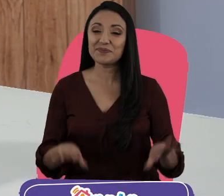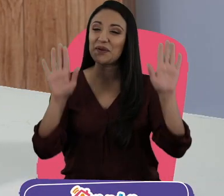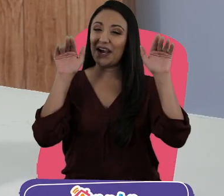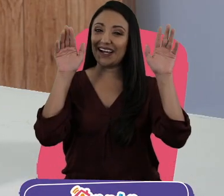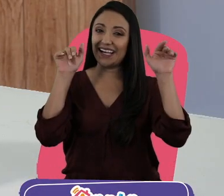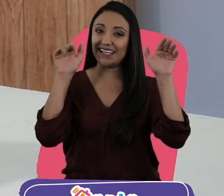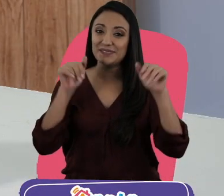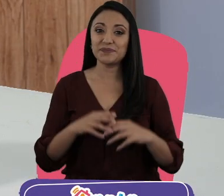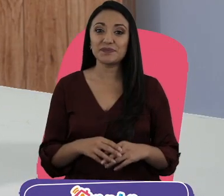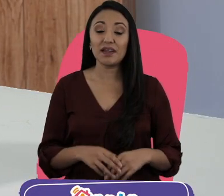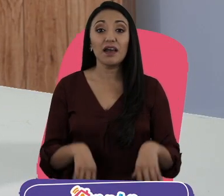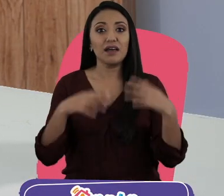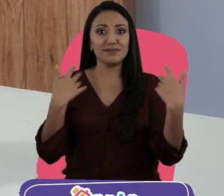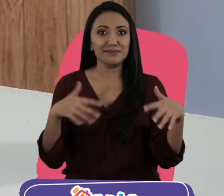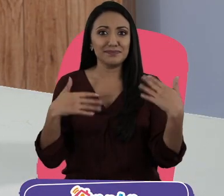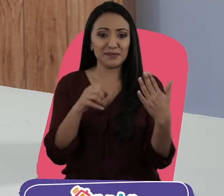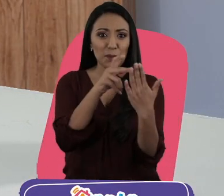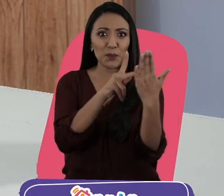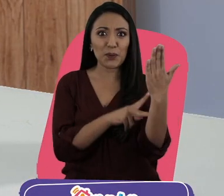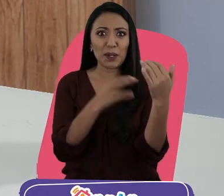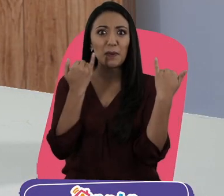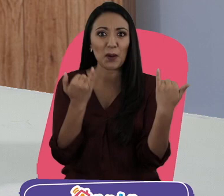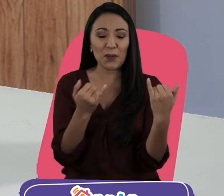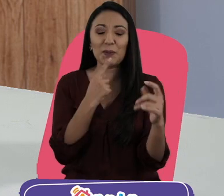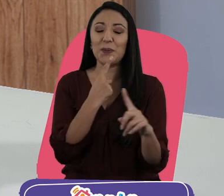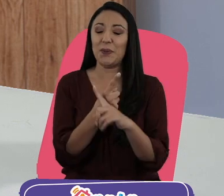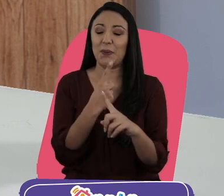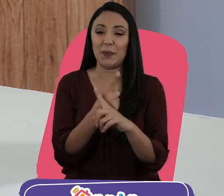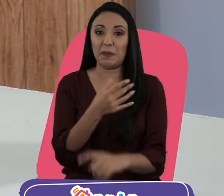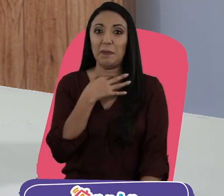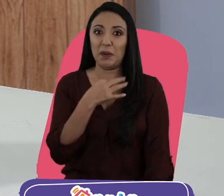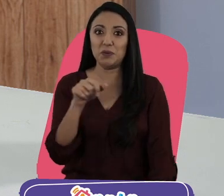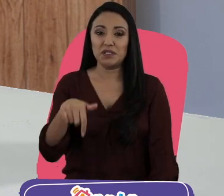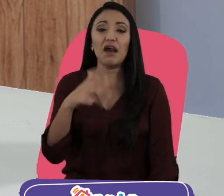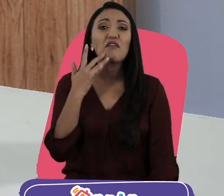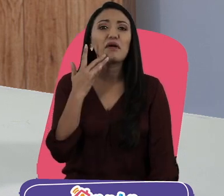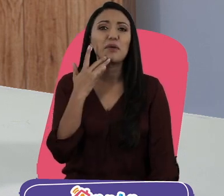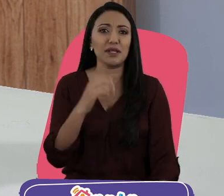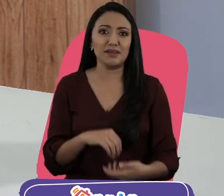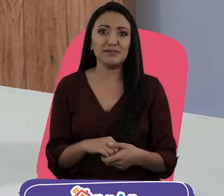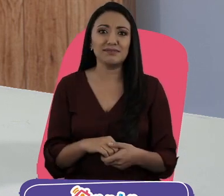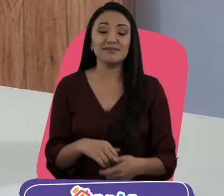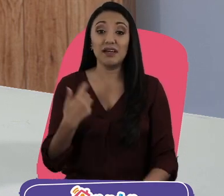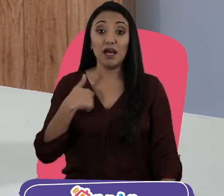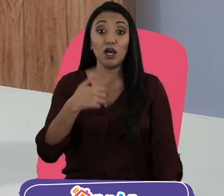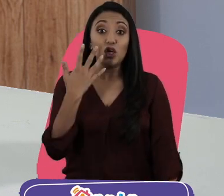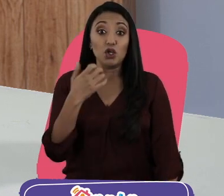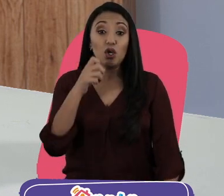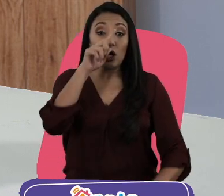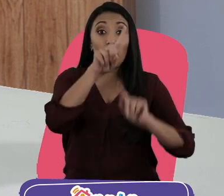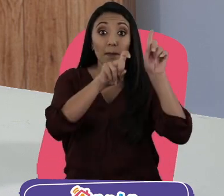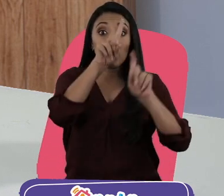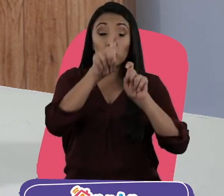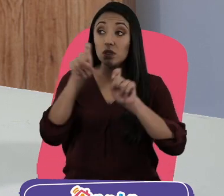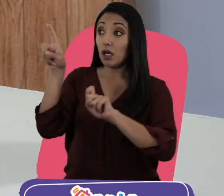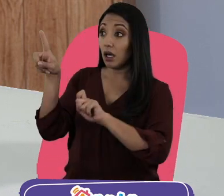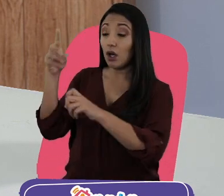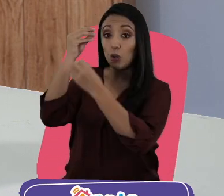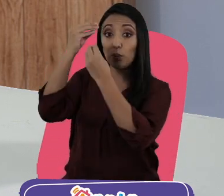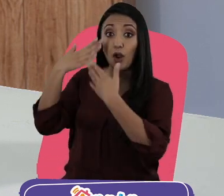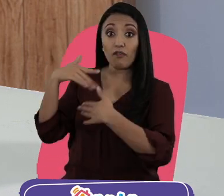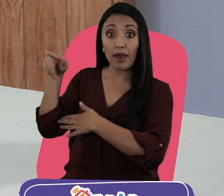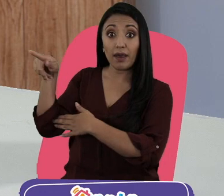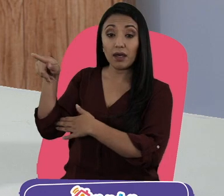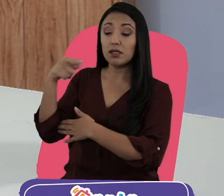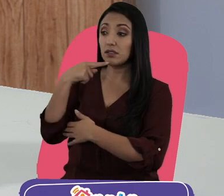¿Qué tal, chicos? Oigan, el programa de hoy definitivamente me encantó, es uno de mis favoritos. Yo de ley voy a ir a hacer la encuesta que nos pidió la profe Gaby,